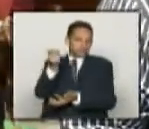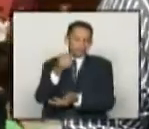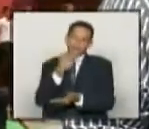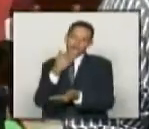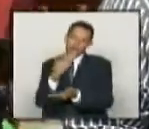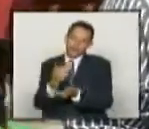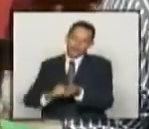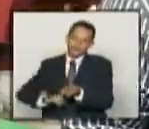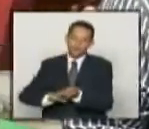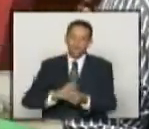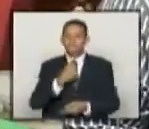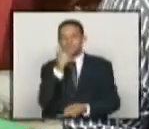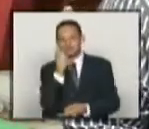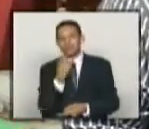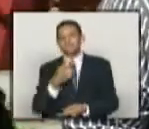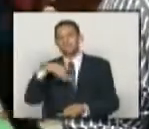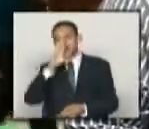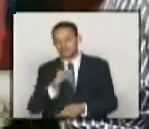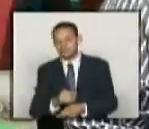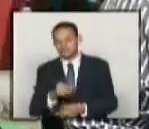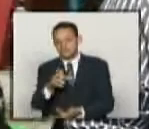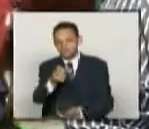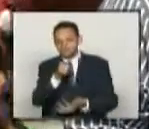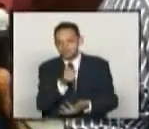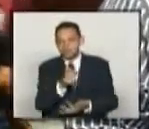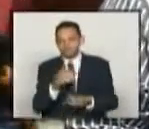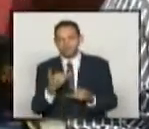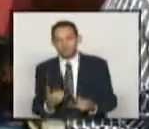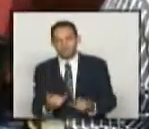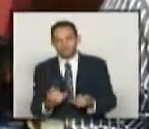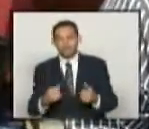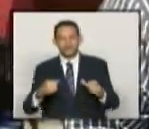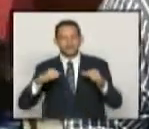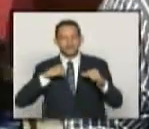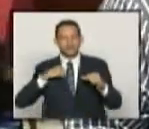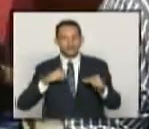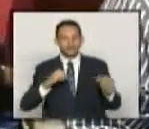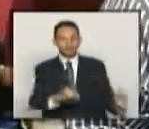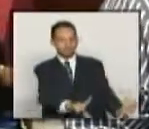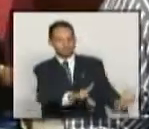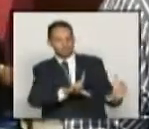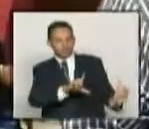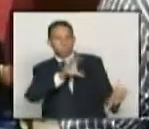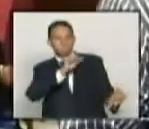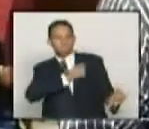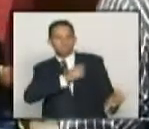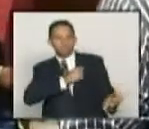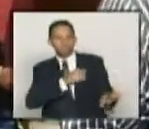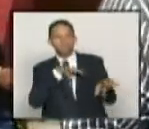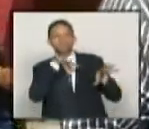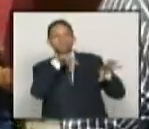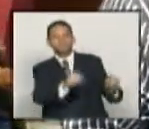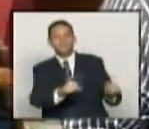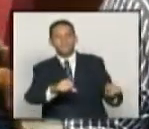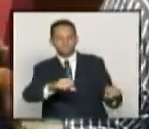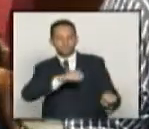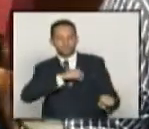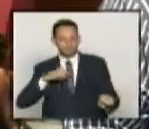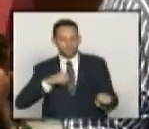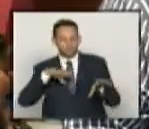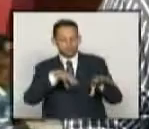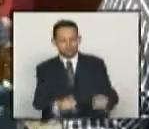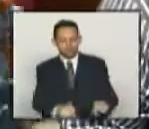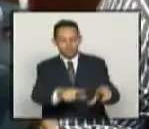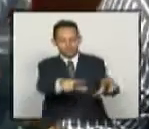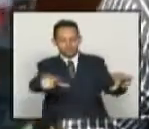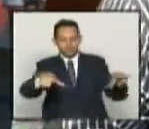pero es insuficiente. Y aunado a eso hay un problema de titulación. Cuando vamos tanto del área urbana como rural, uno de